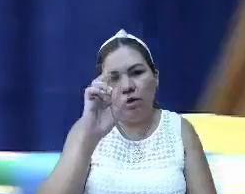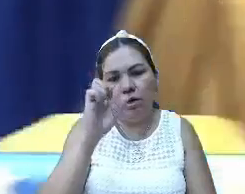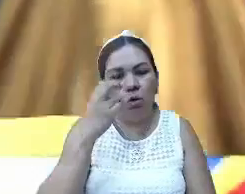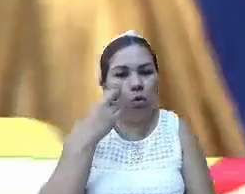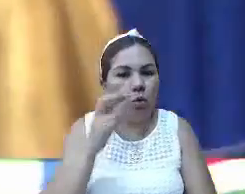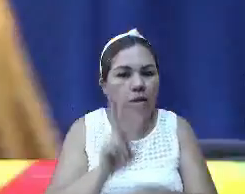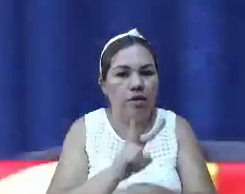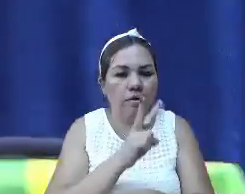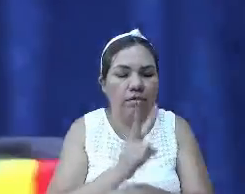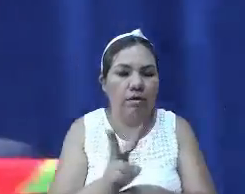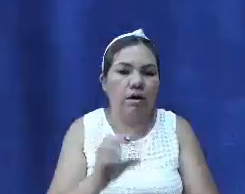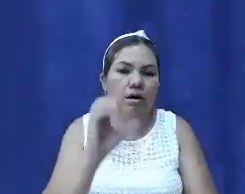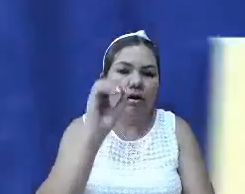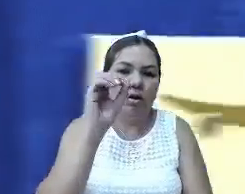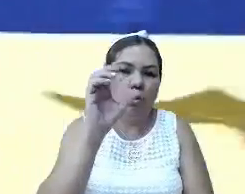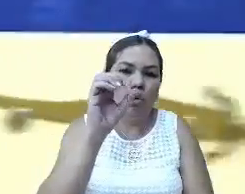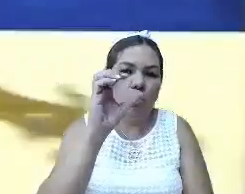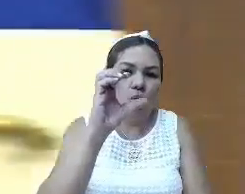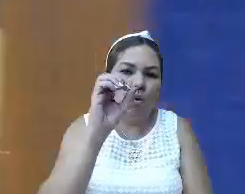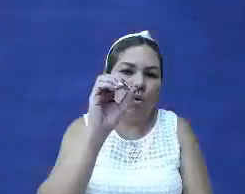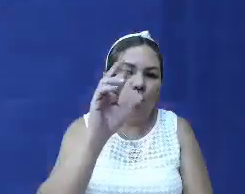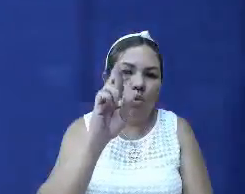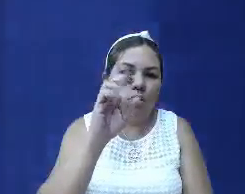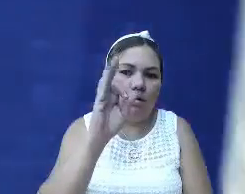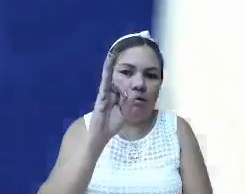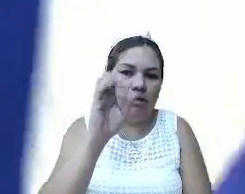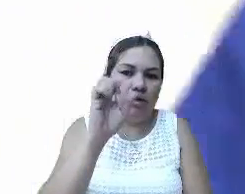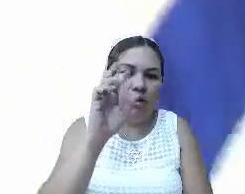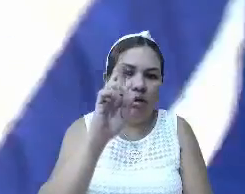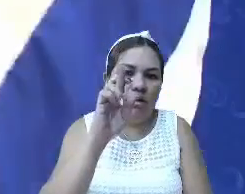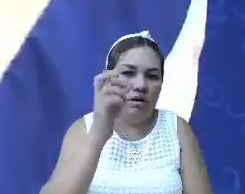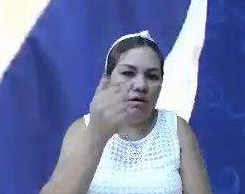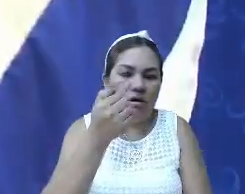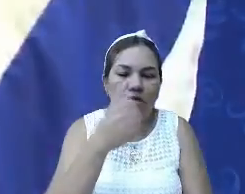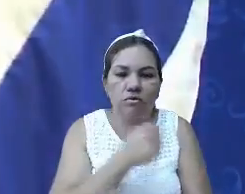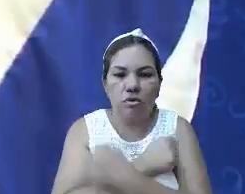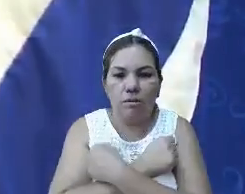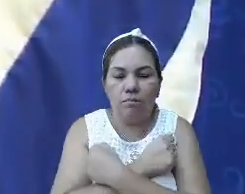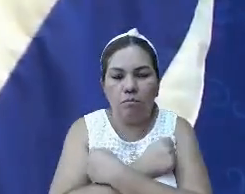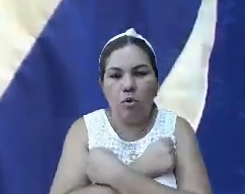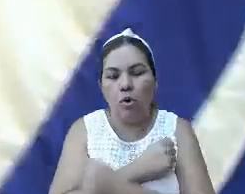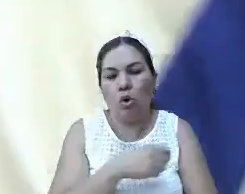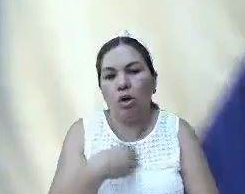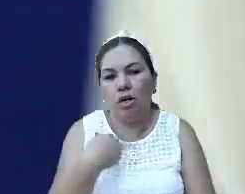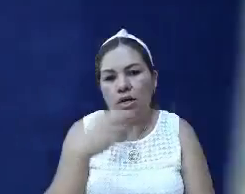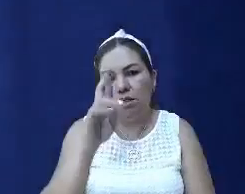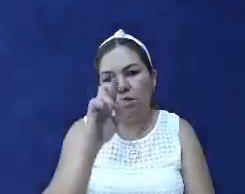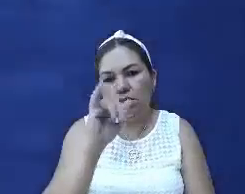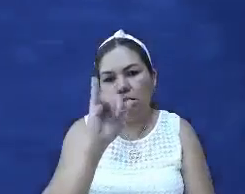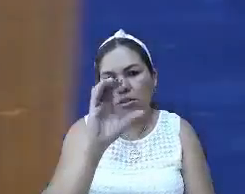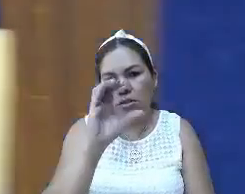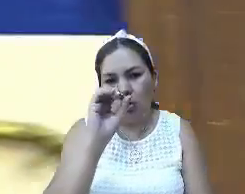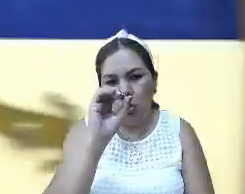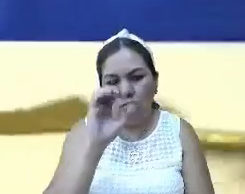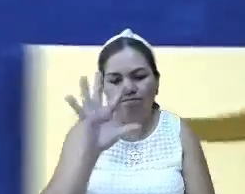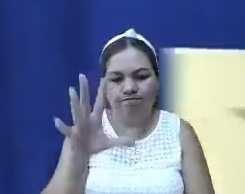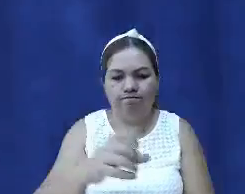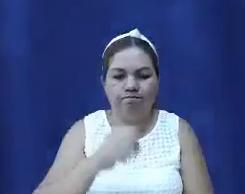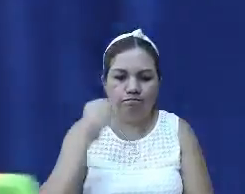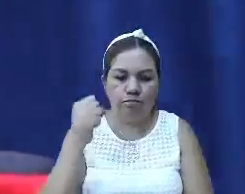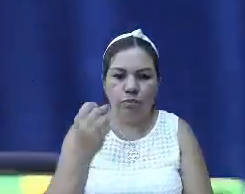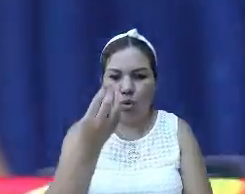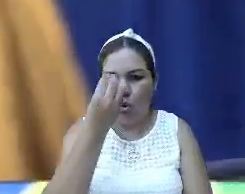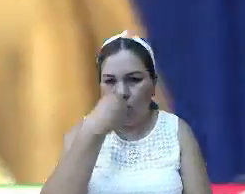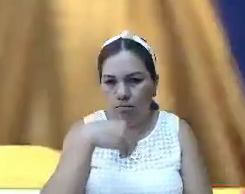corderita. Y el hombre rico agarró y tomó la corderita del hombre pobre y se la